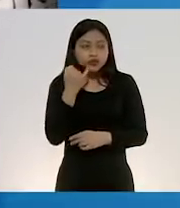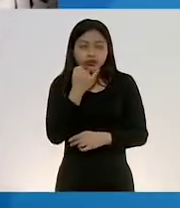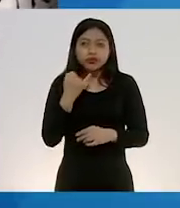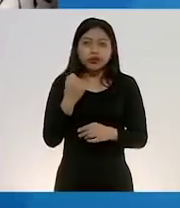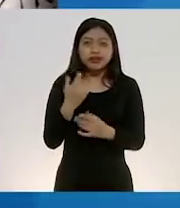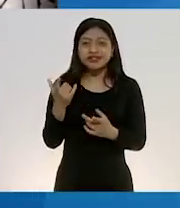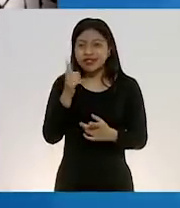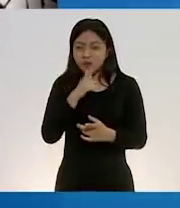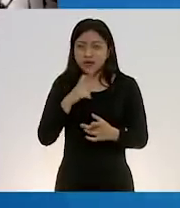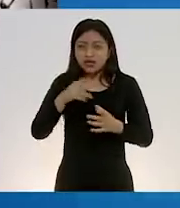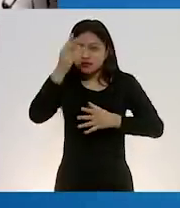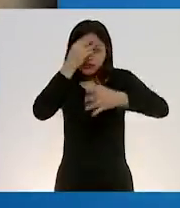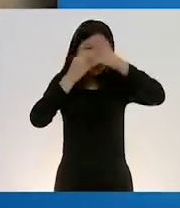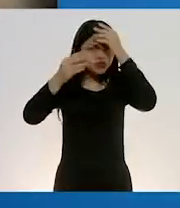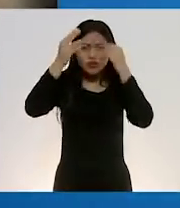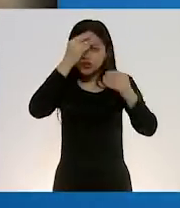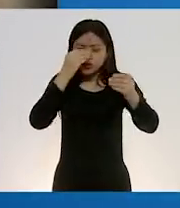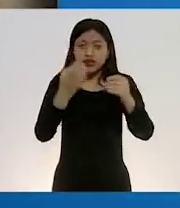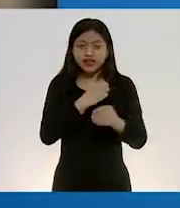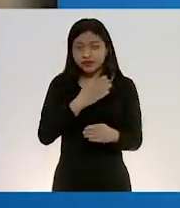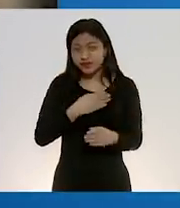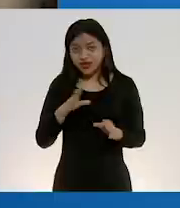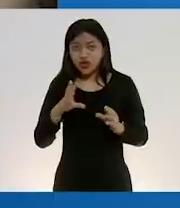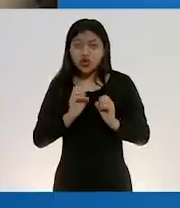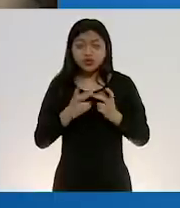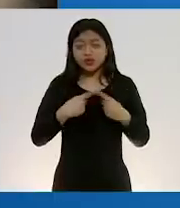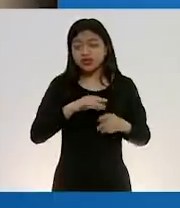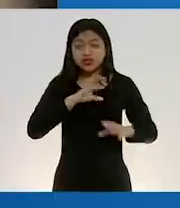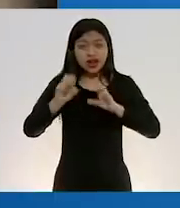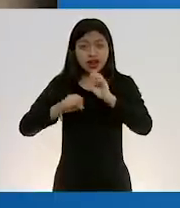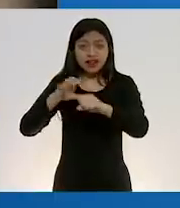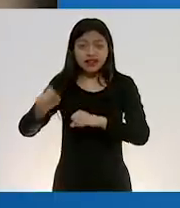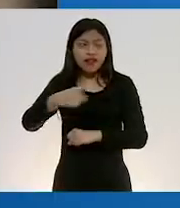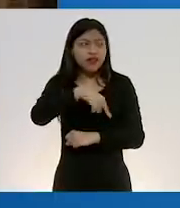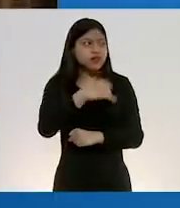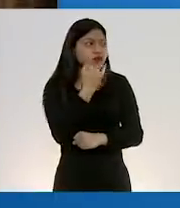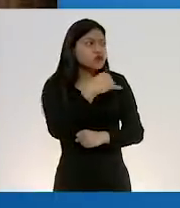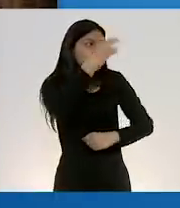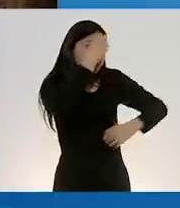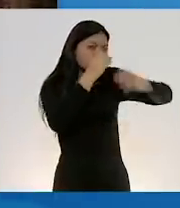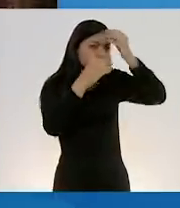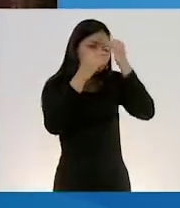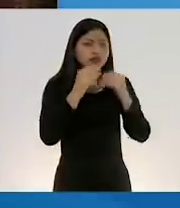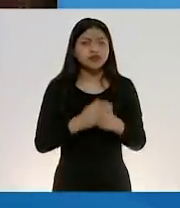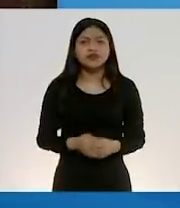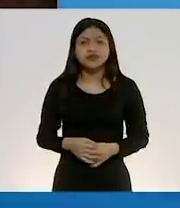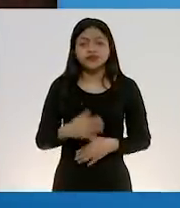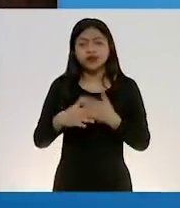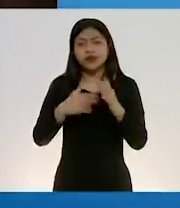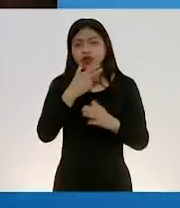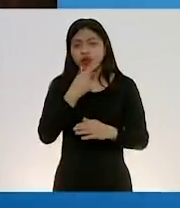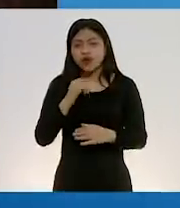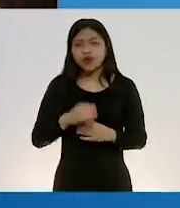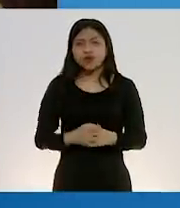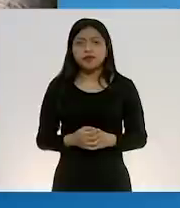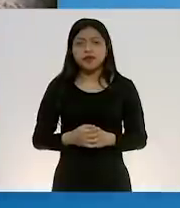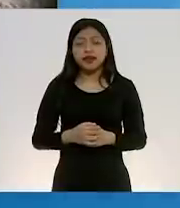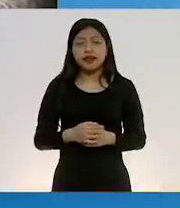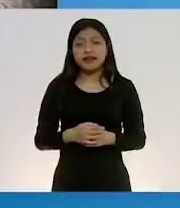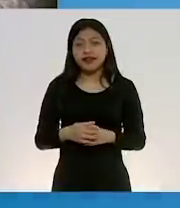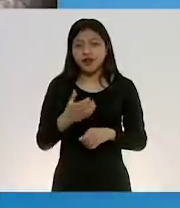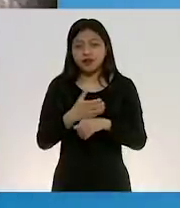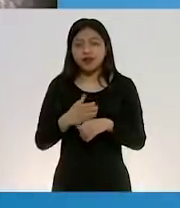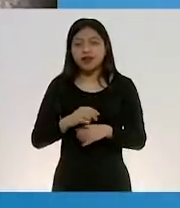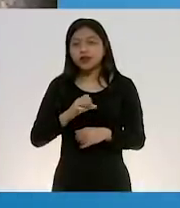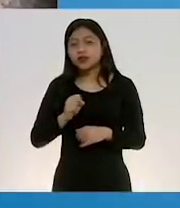legales impuestos por los conquistadores. El jesuita Juan Martínez de la Parra, contemporáneo de Sor Juana Inés de la